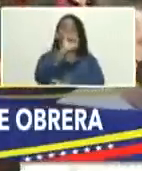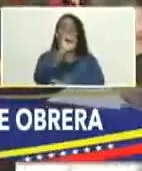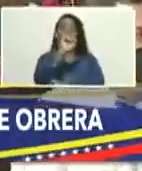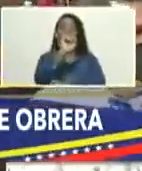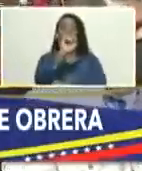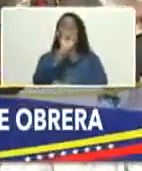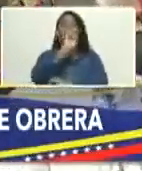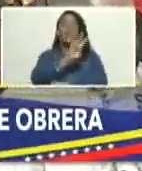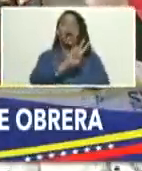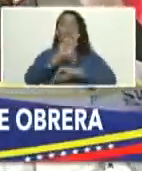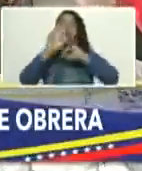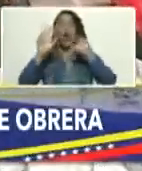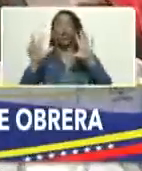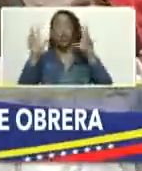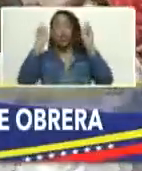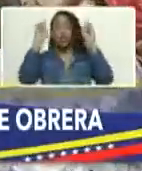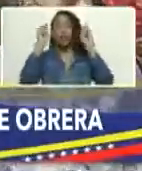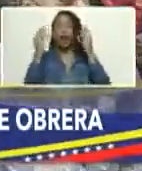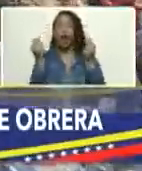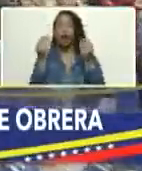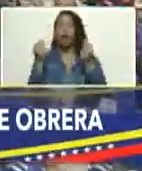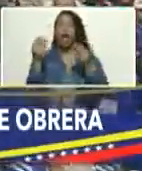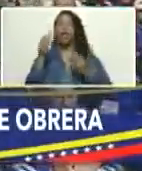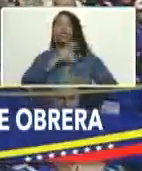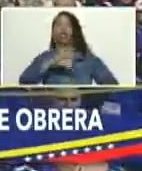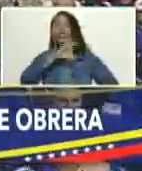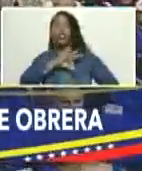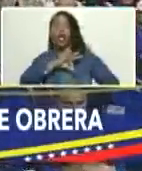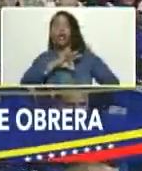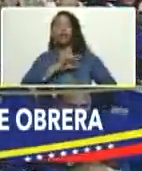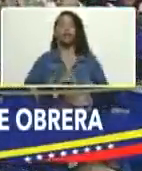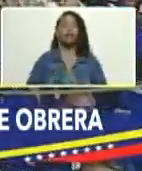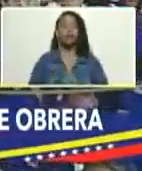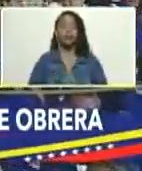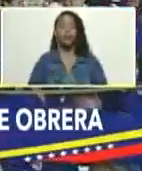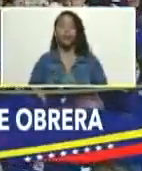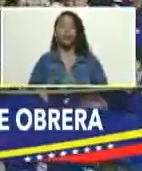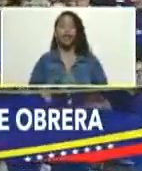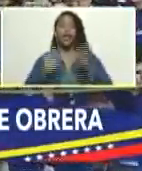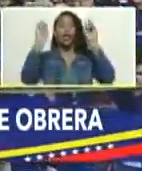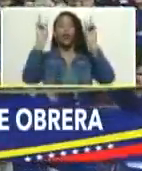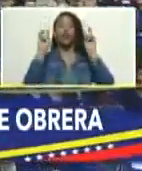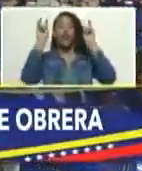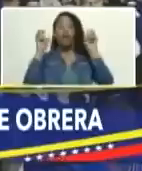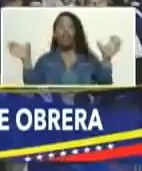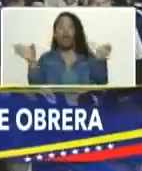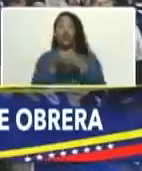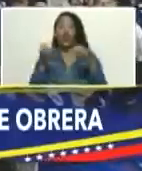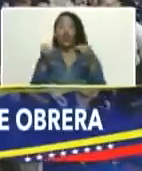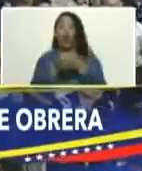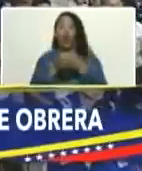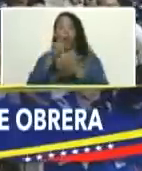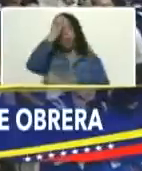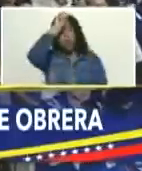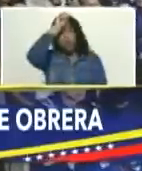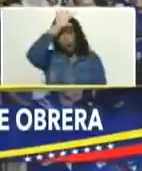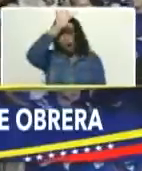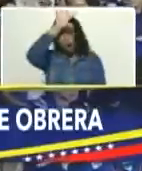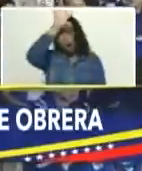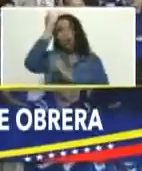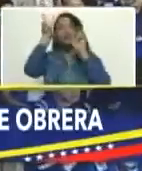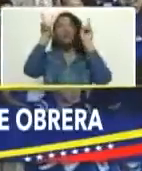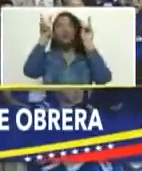28 del sector de economía comunal, social y socialista y 9 del sector minero,